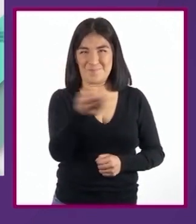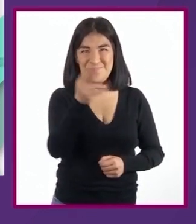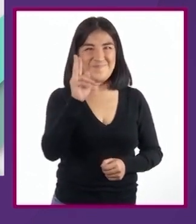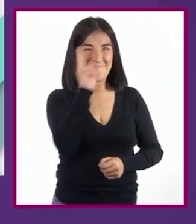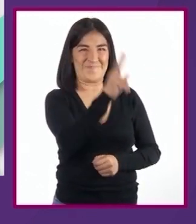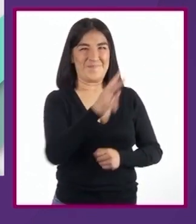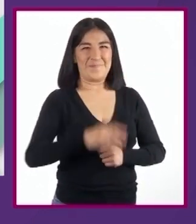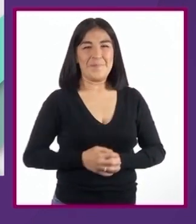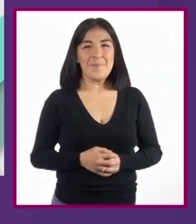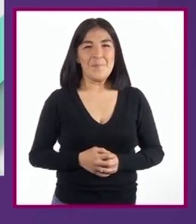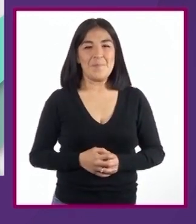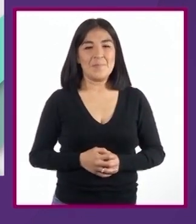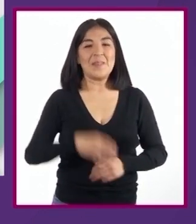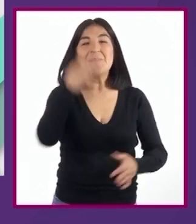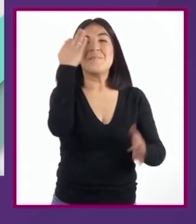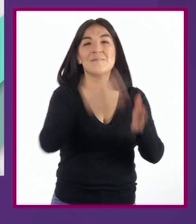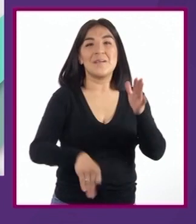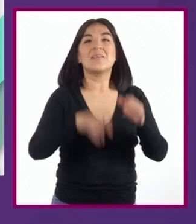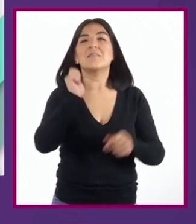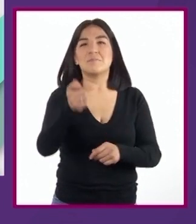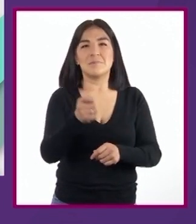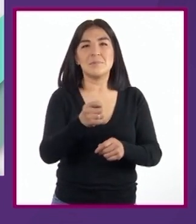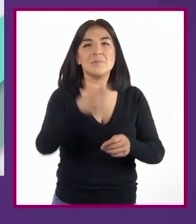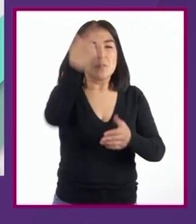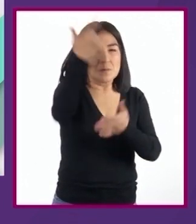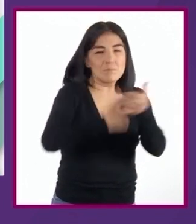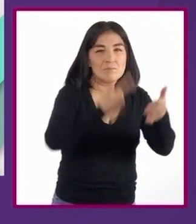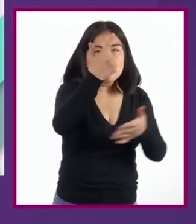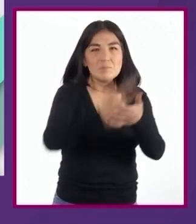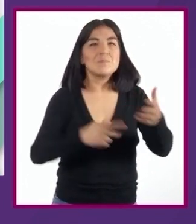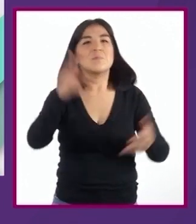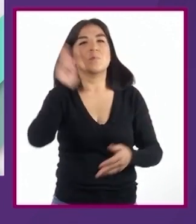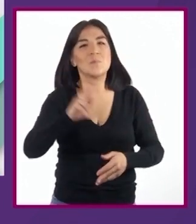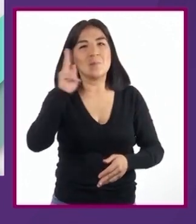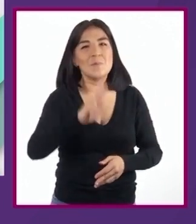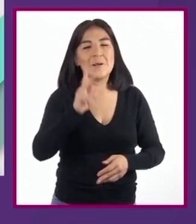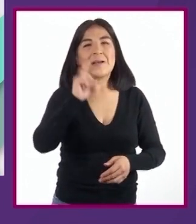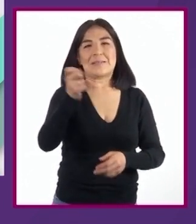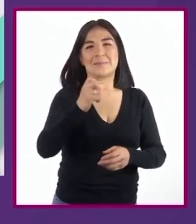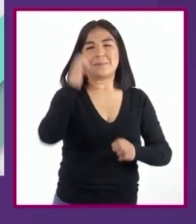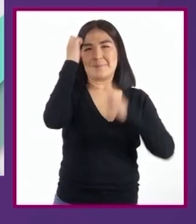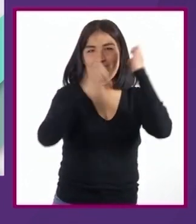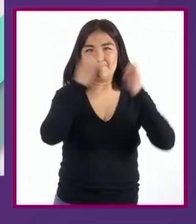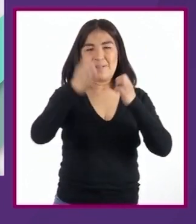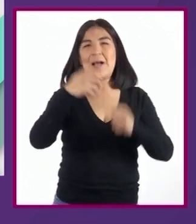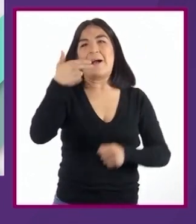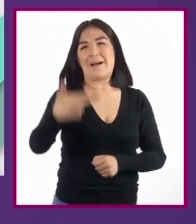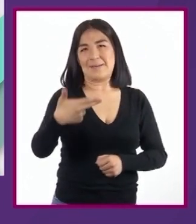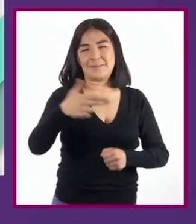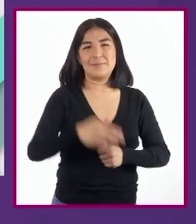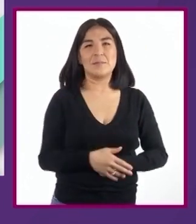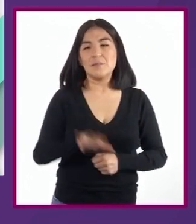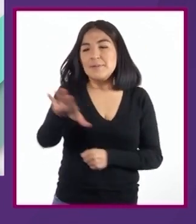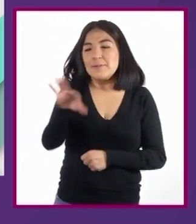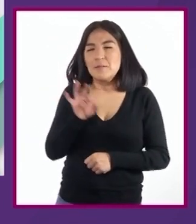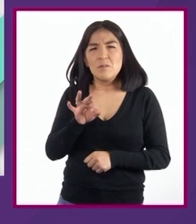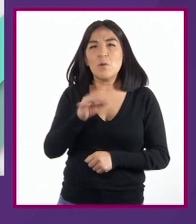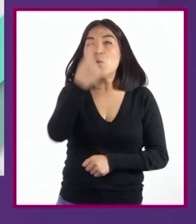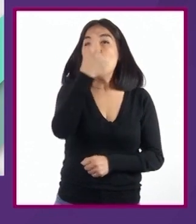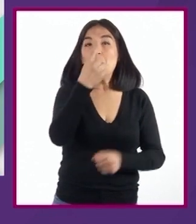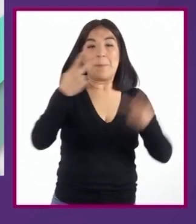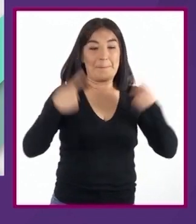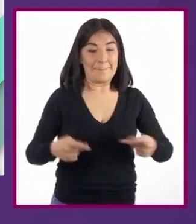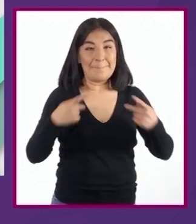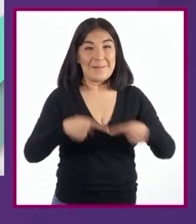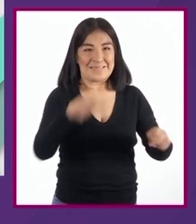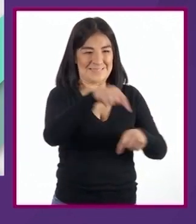observan, ahora solo nos falta realizar el cálculo de la probabilidad del evento H, de escoger una persona